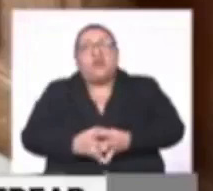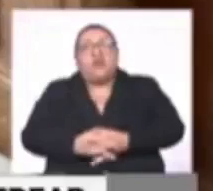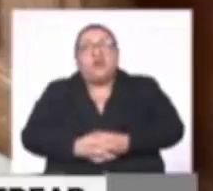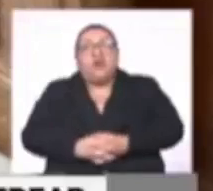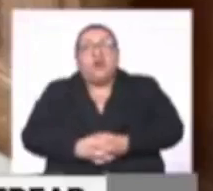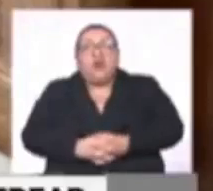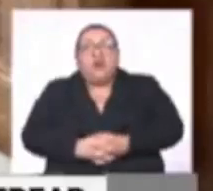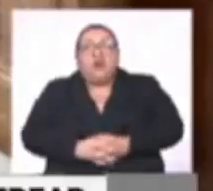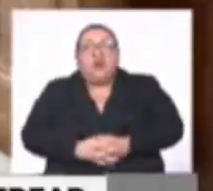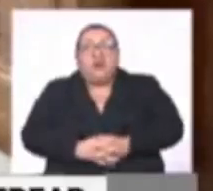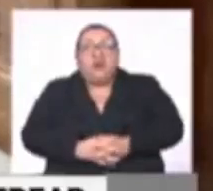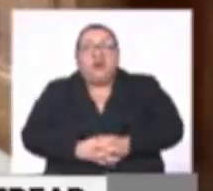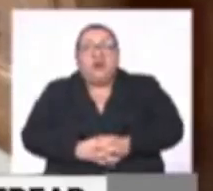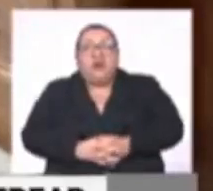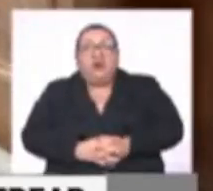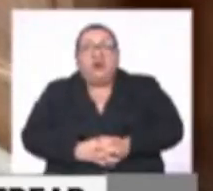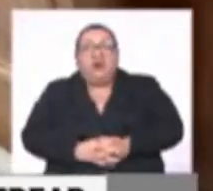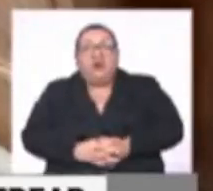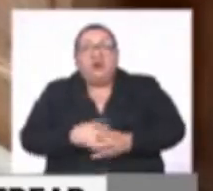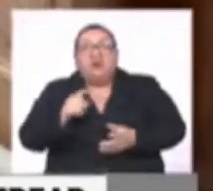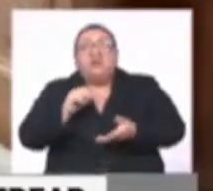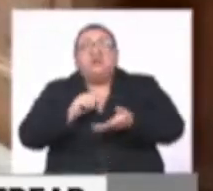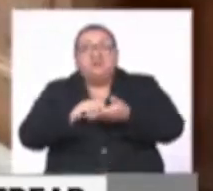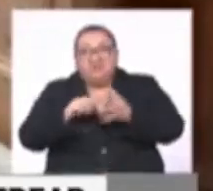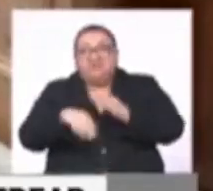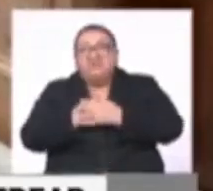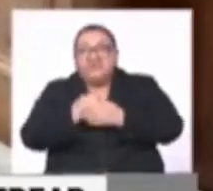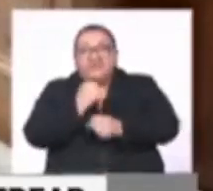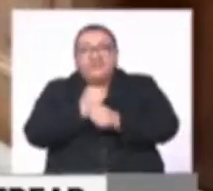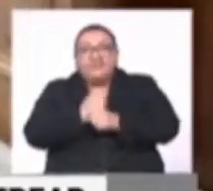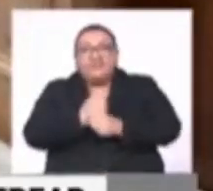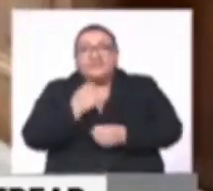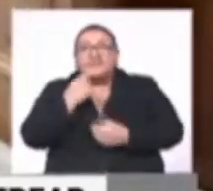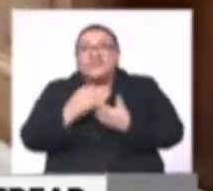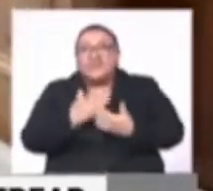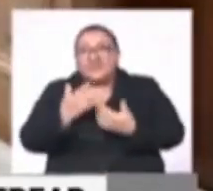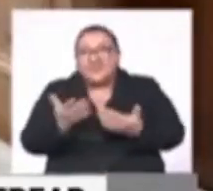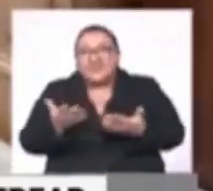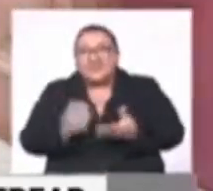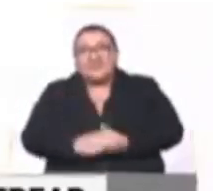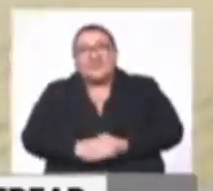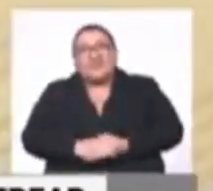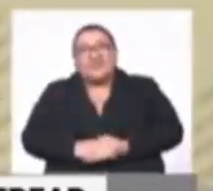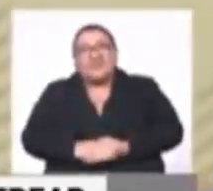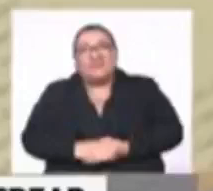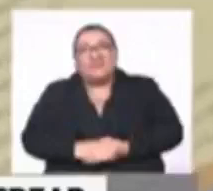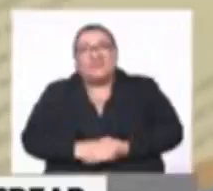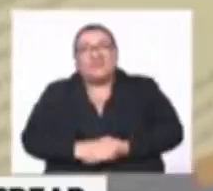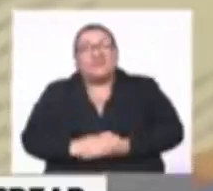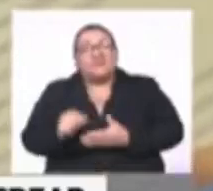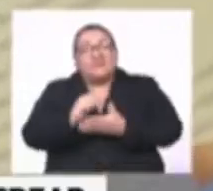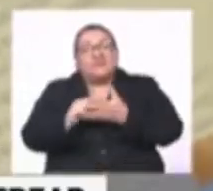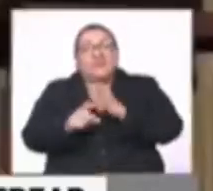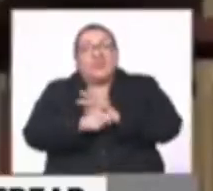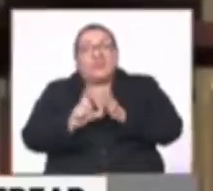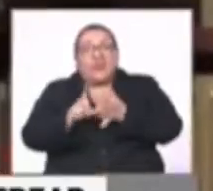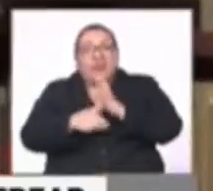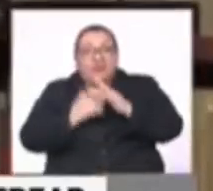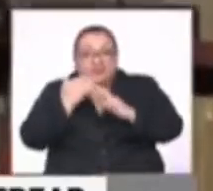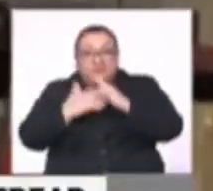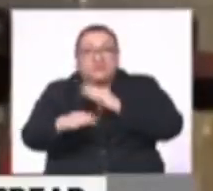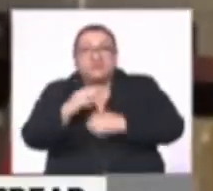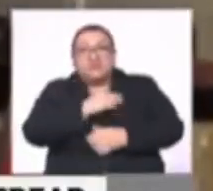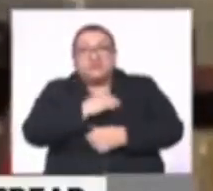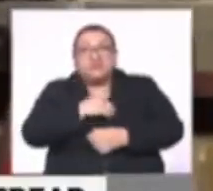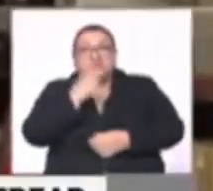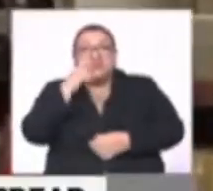bueno, estamos orientados a eso y muy felices y contentos de estar en este momento. La autógrafa de ley será enviada al Poder